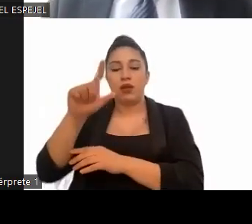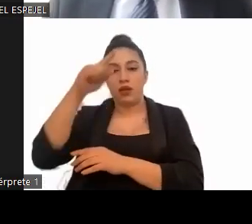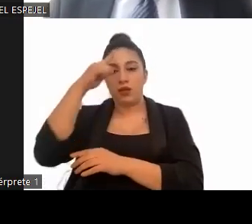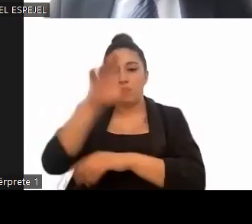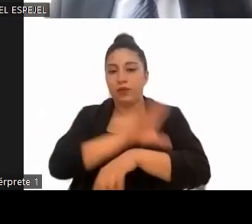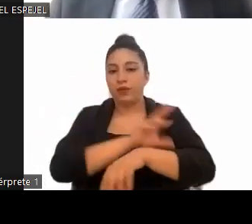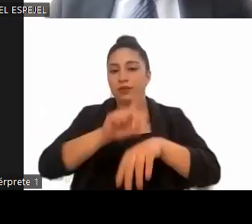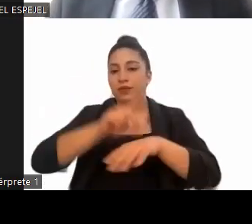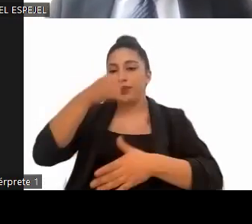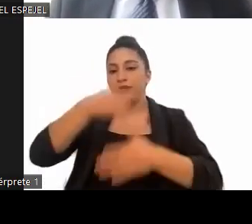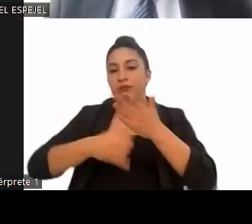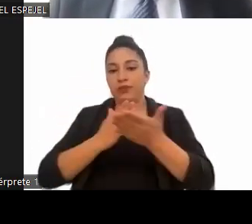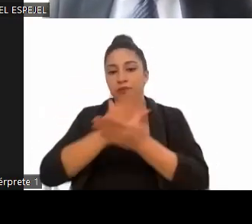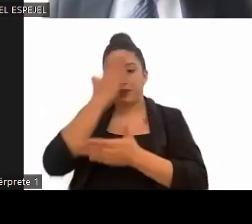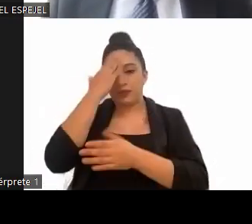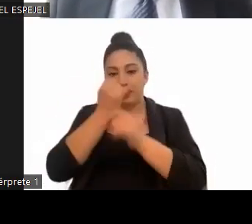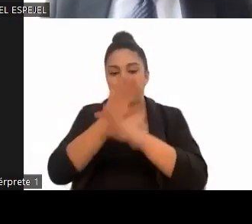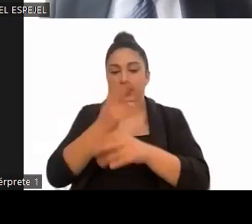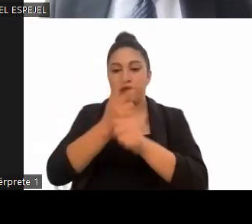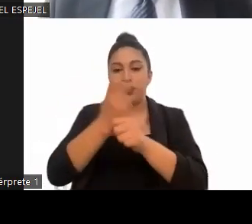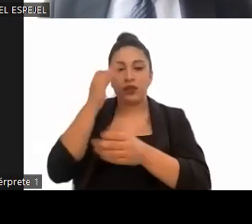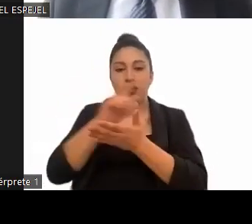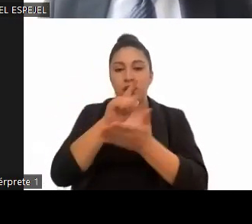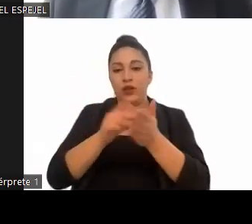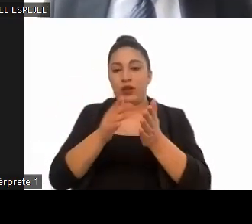segunda legislatura. Acuerdo